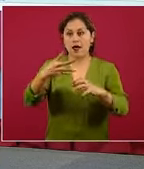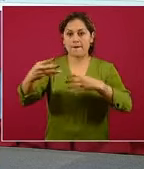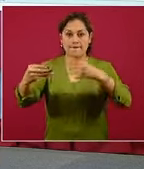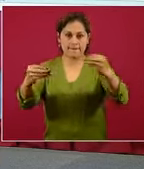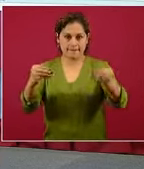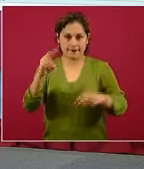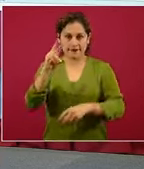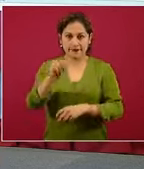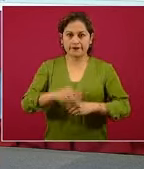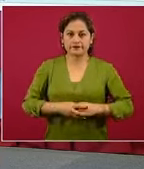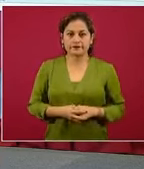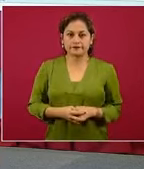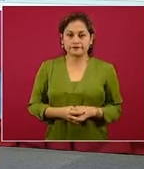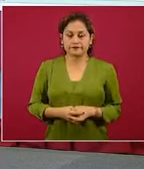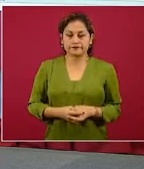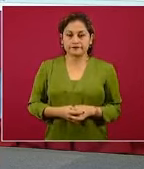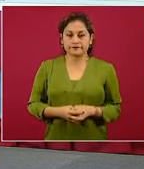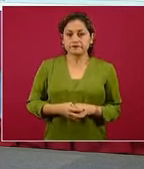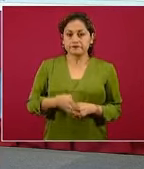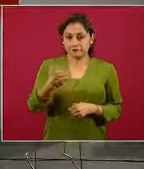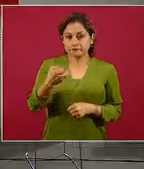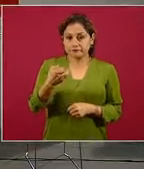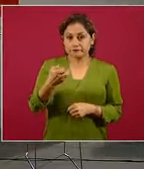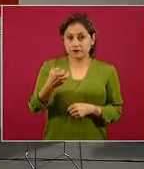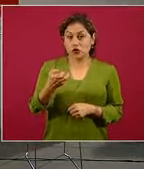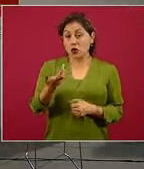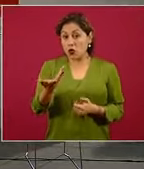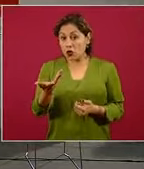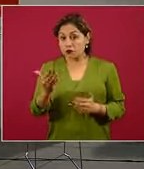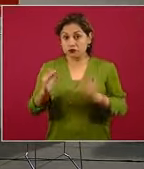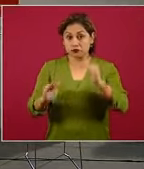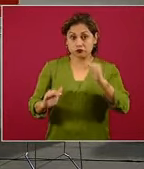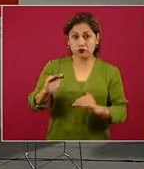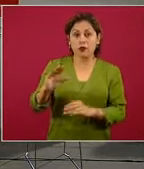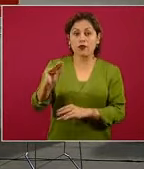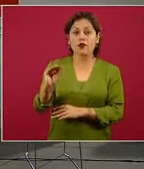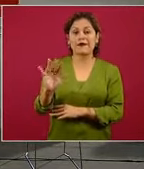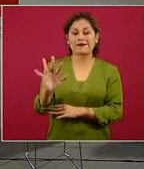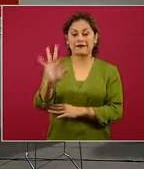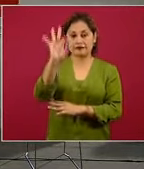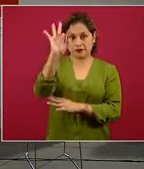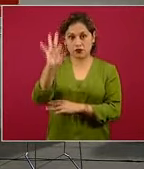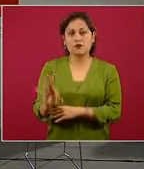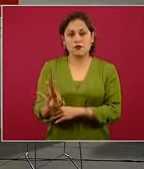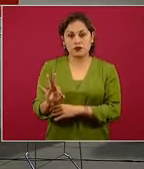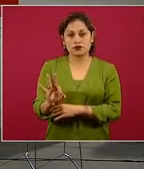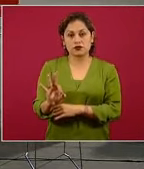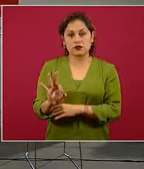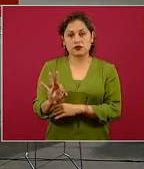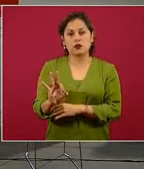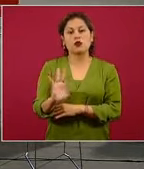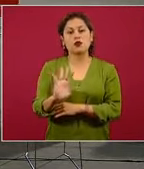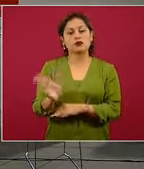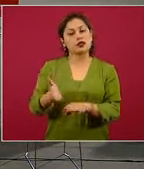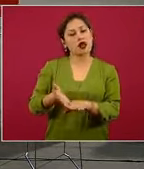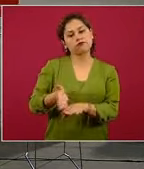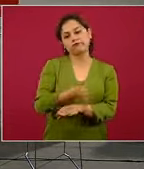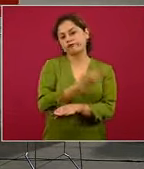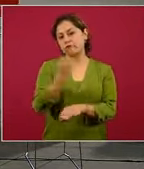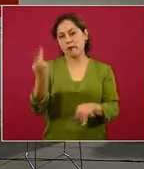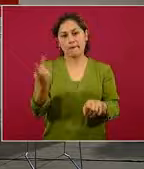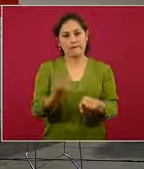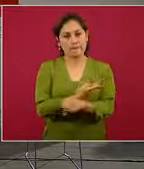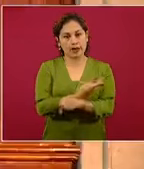así toda esta diferencial de 95% que ya pertenecen de alguna manera a la epidemia histórica que